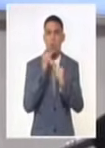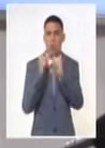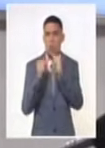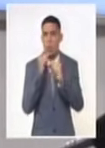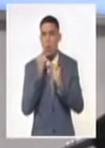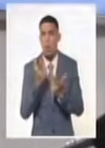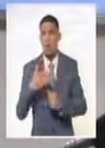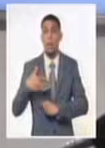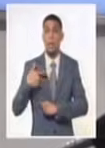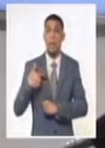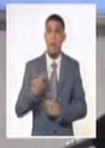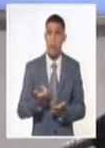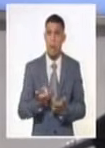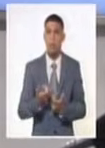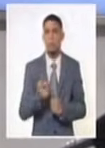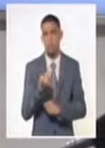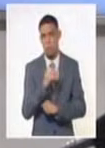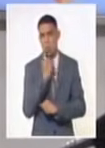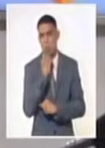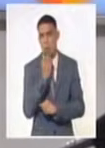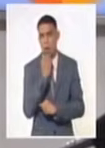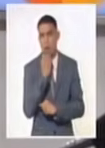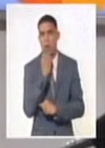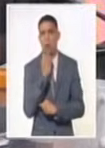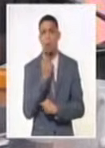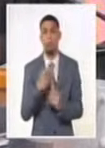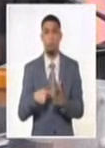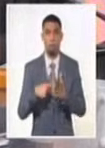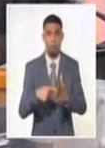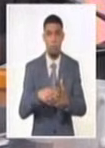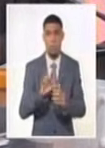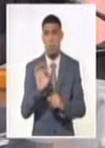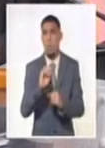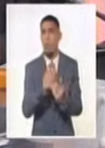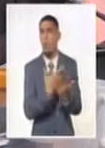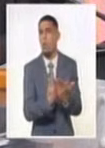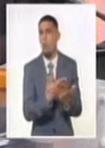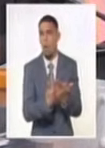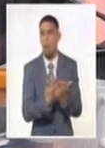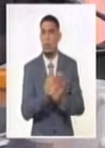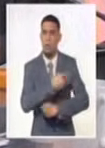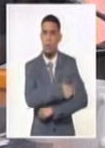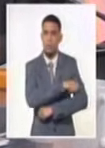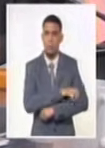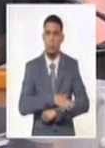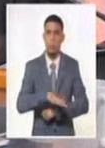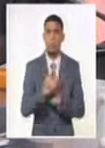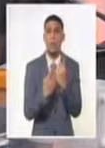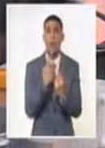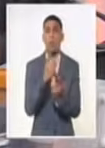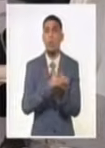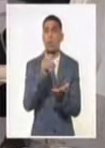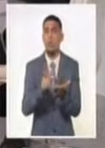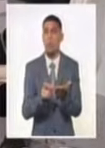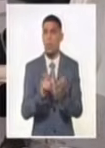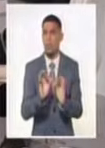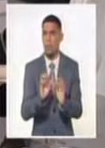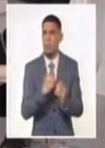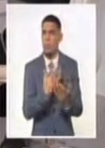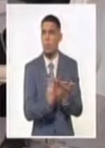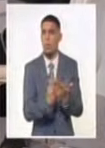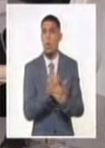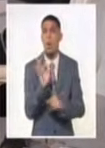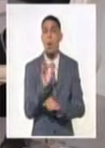quejas, porque también las hay, de las sugerencias, de las propuestas que nos hacen desde algunos de nuestros estudiantes hasta los pioneros